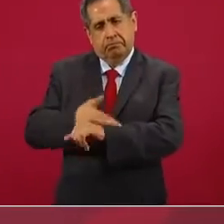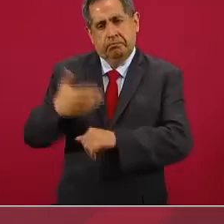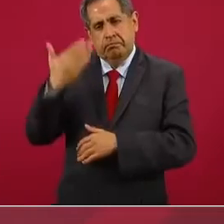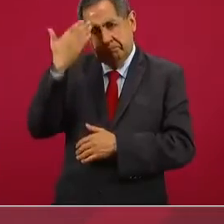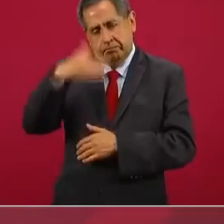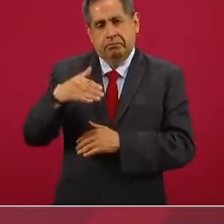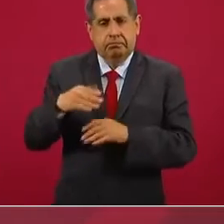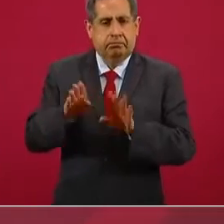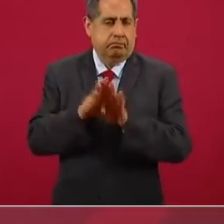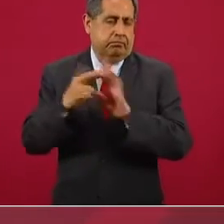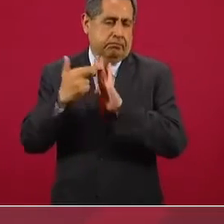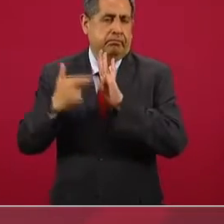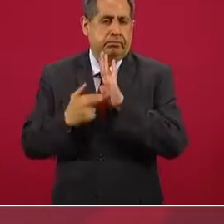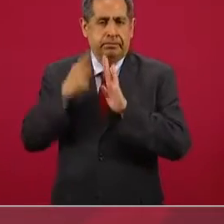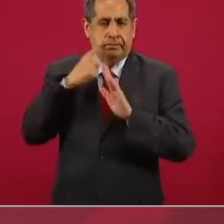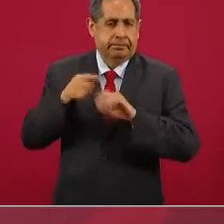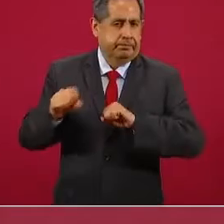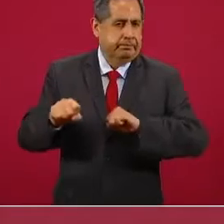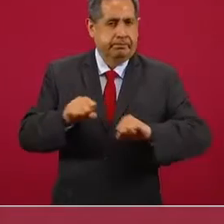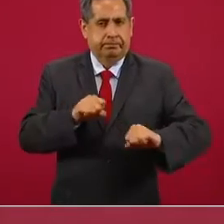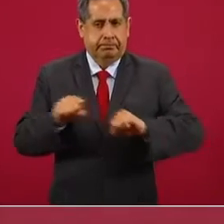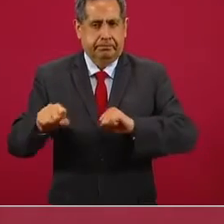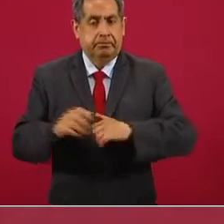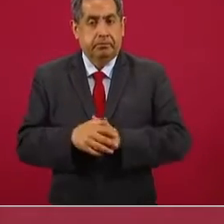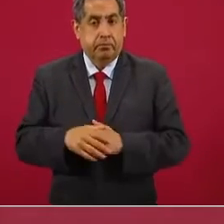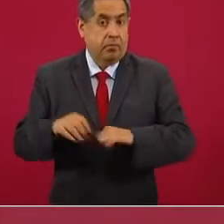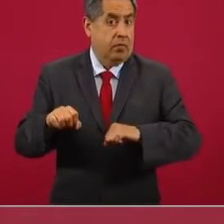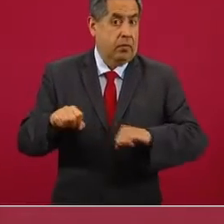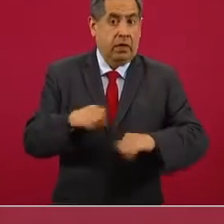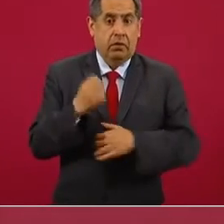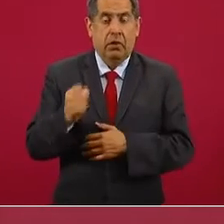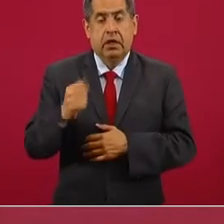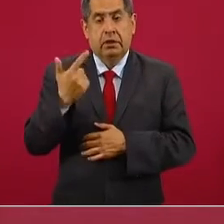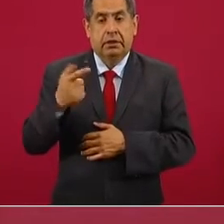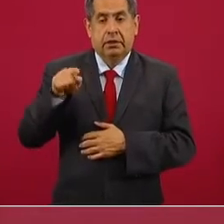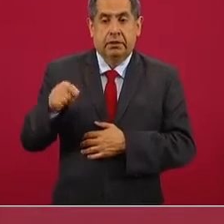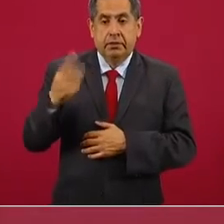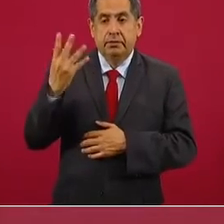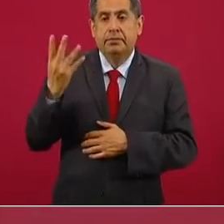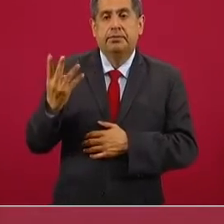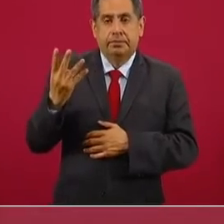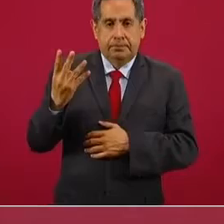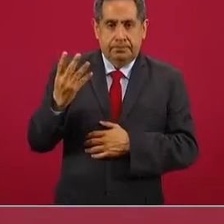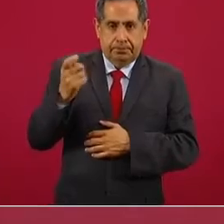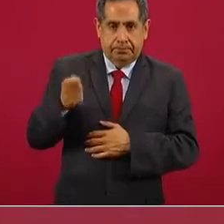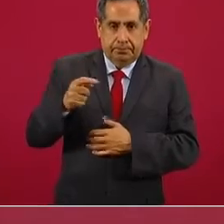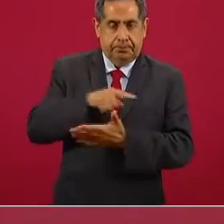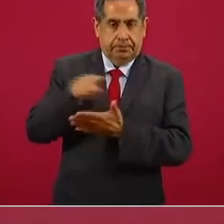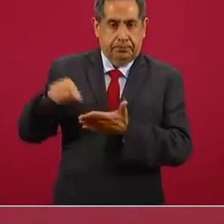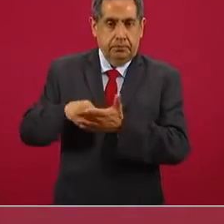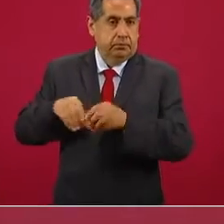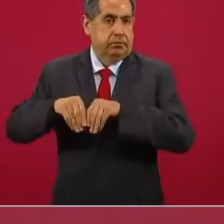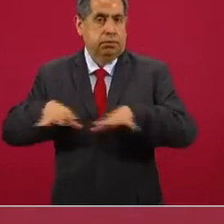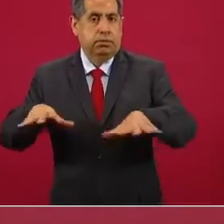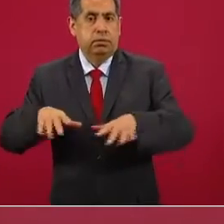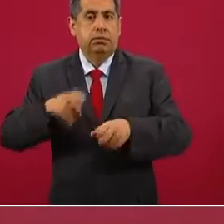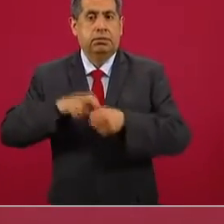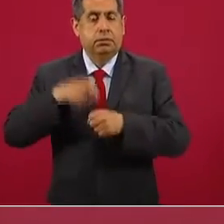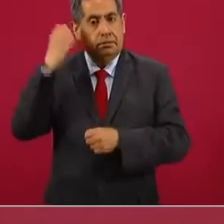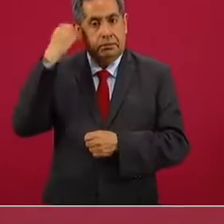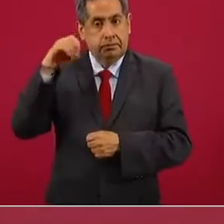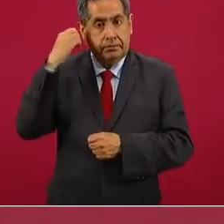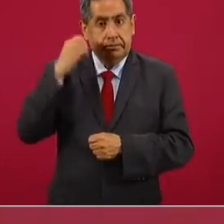procedía según el protocolo. Fue un sismo fuerte de 7.4 grados con epicentro en la costa de